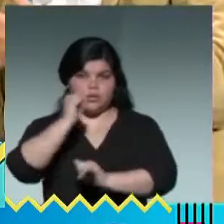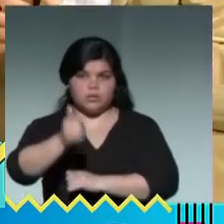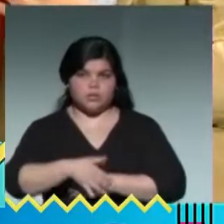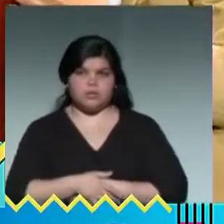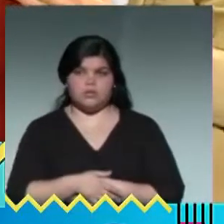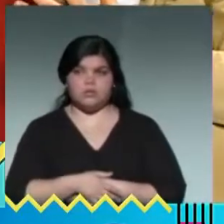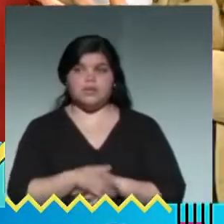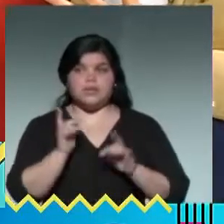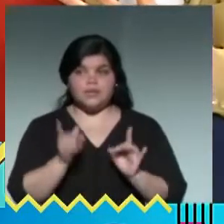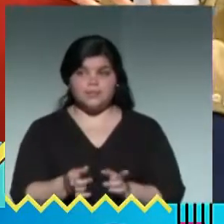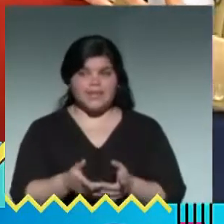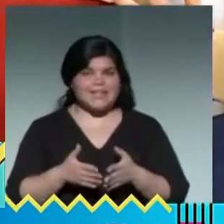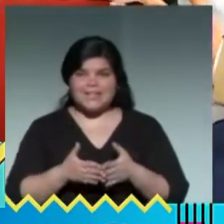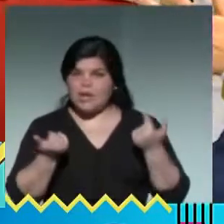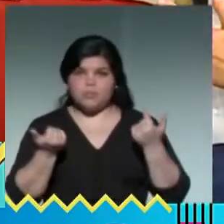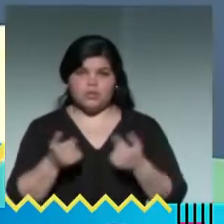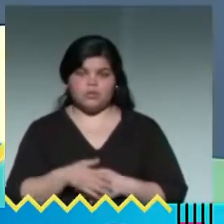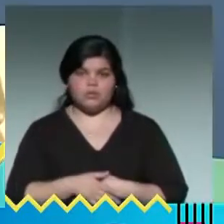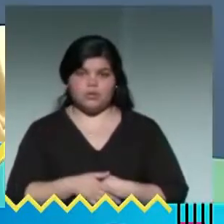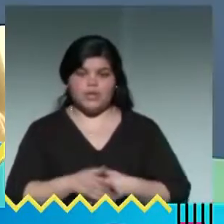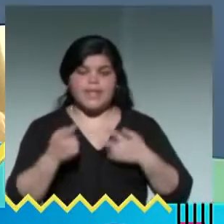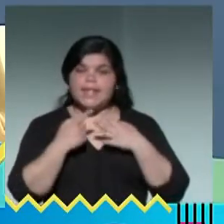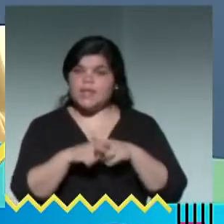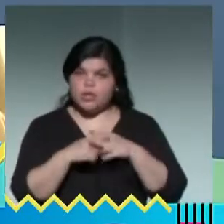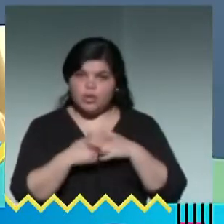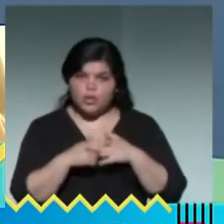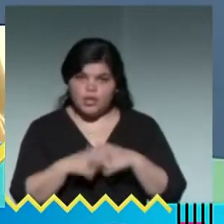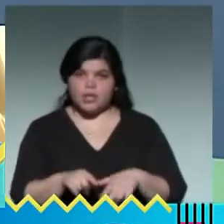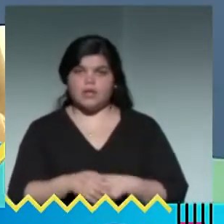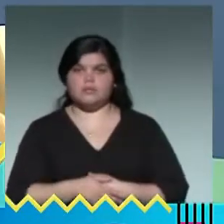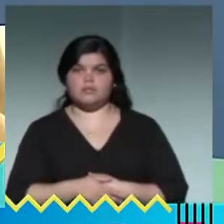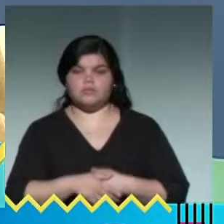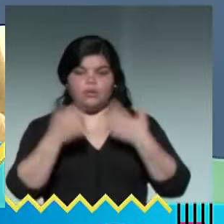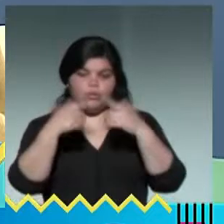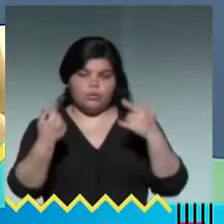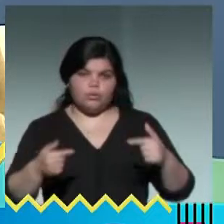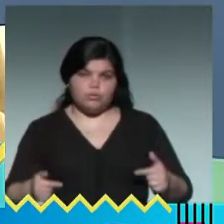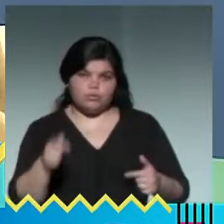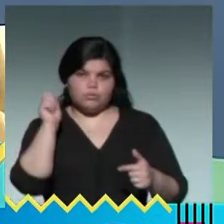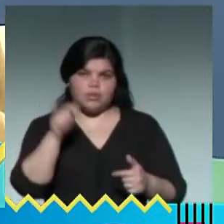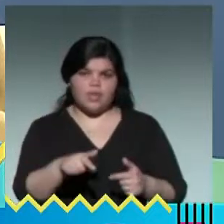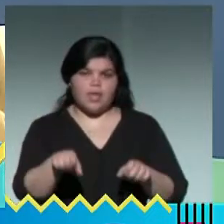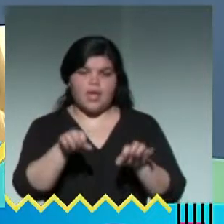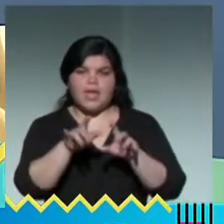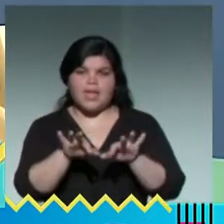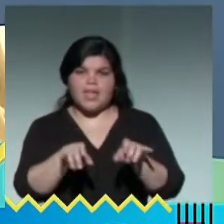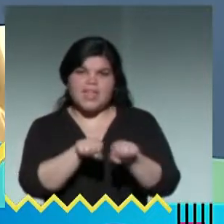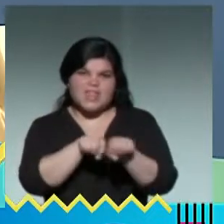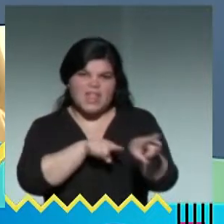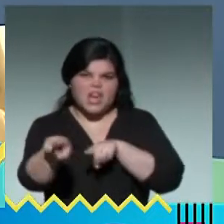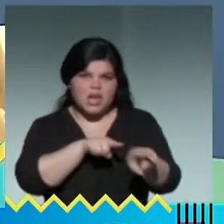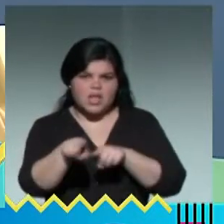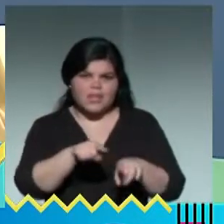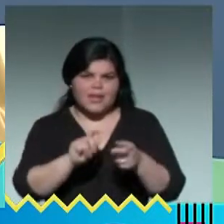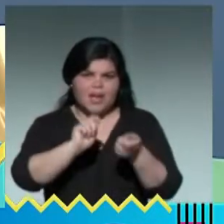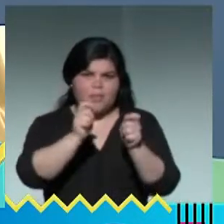venir mucho más rápido. La tecnología, en lo que sea materia de aplicación de Internet, cambia mucho. Vos